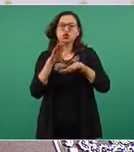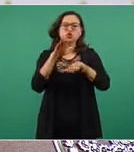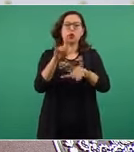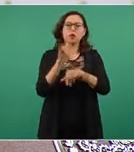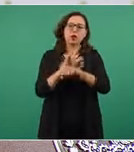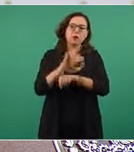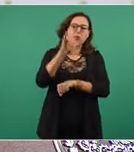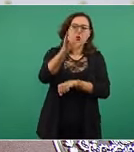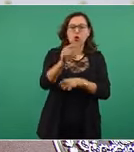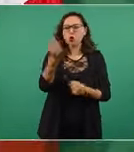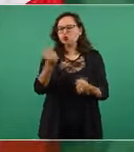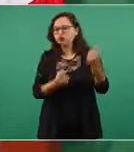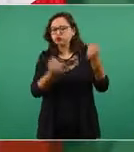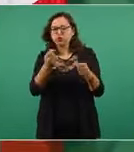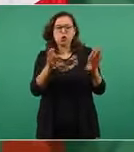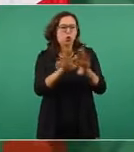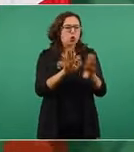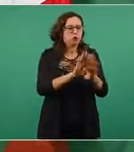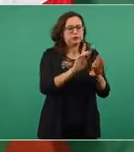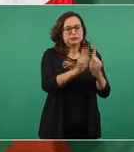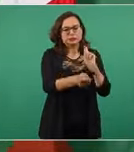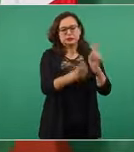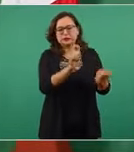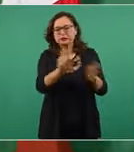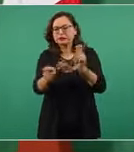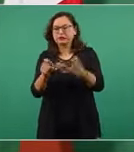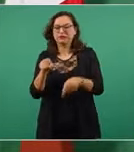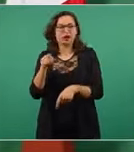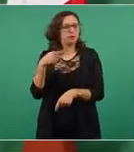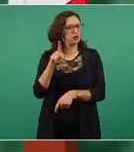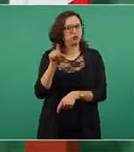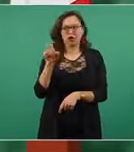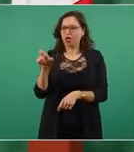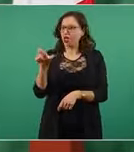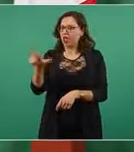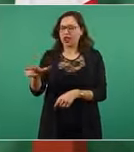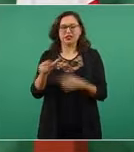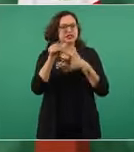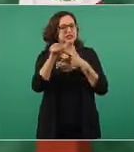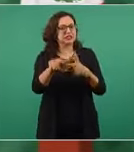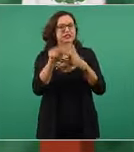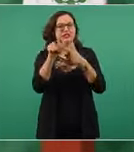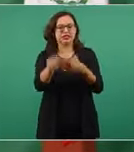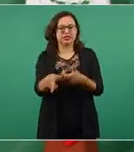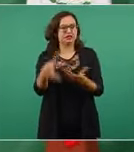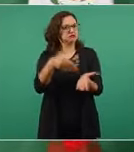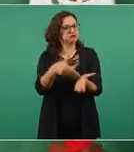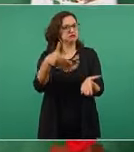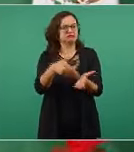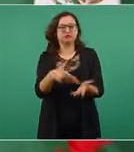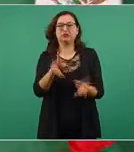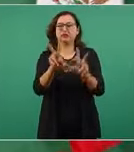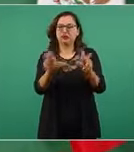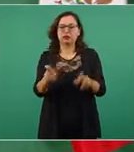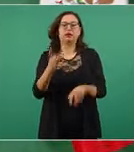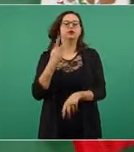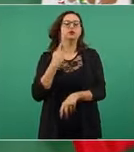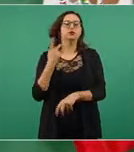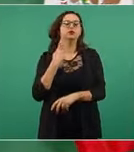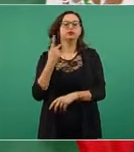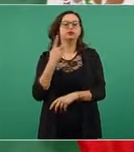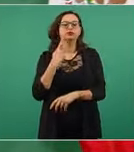cuando estábamos por bajar, le dije, mira, vamos a llegar al aeropuerto